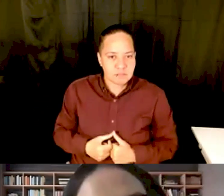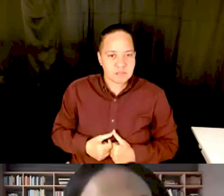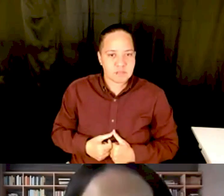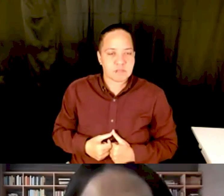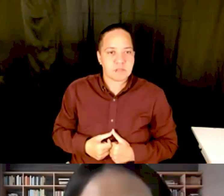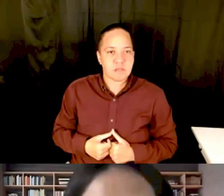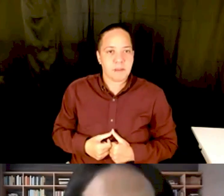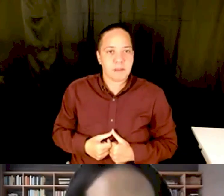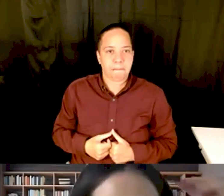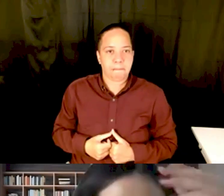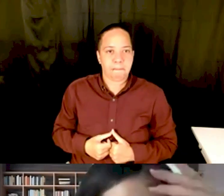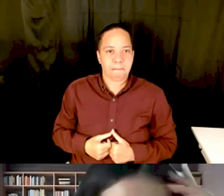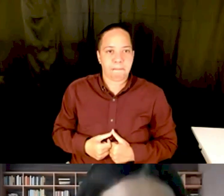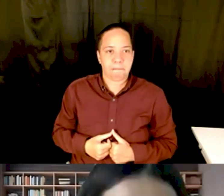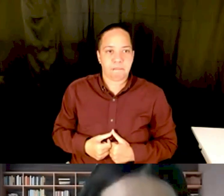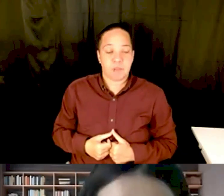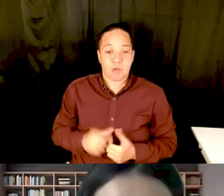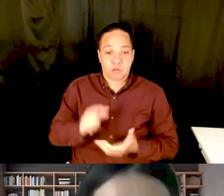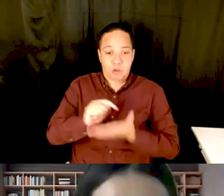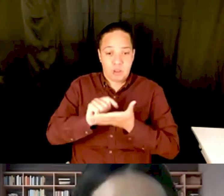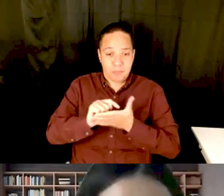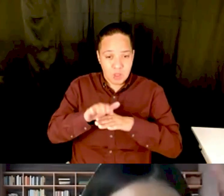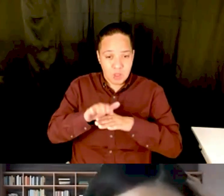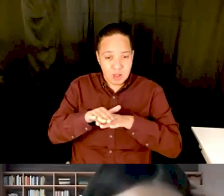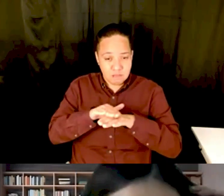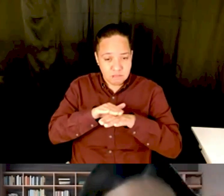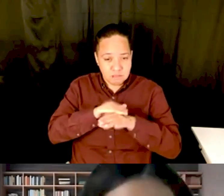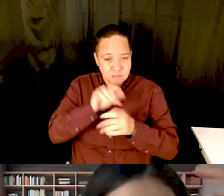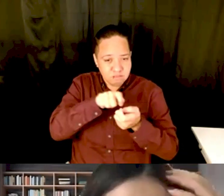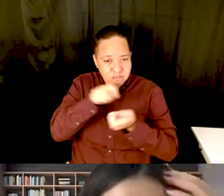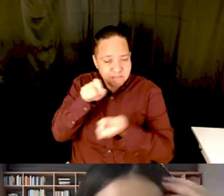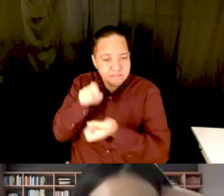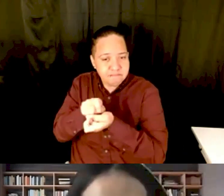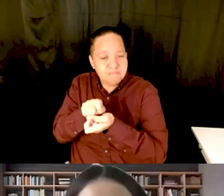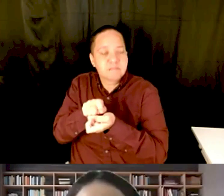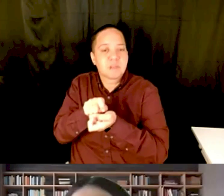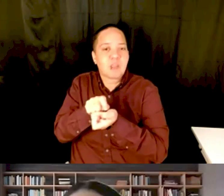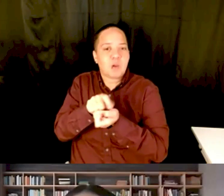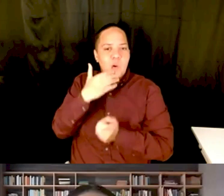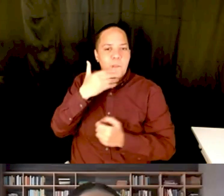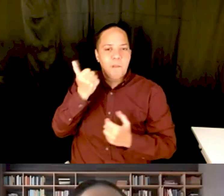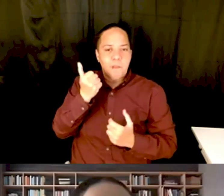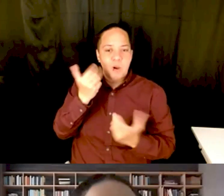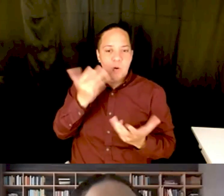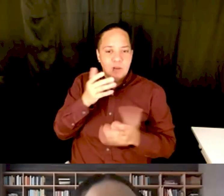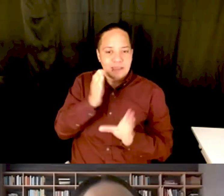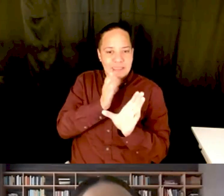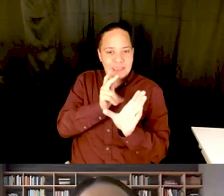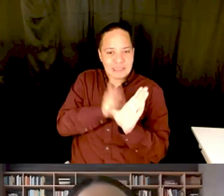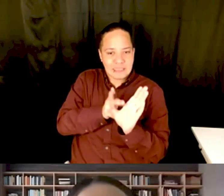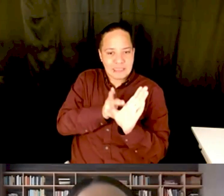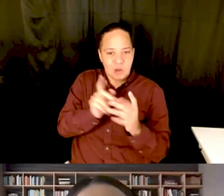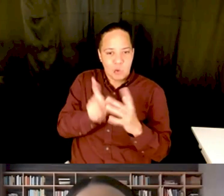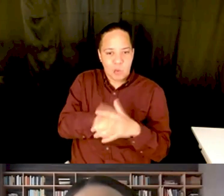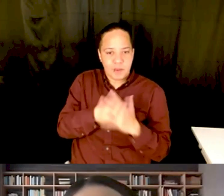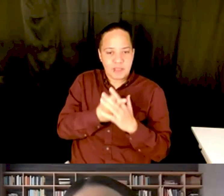un tratamiento que es lento, es específico, y lo ideal es que cuando un psiquiatra comienza un